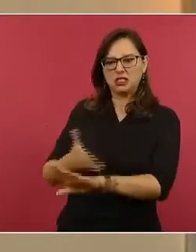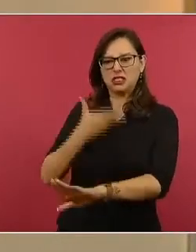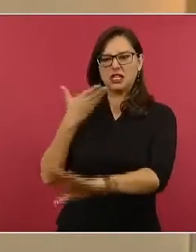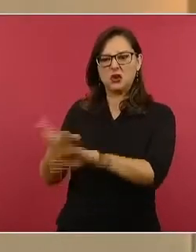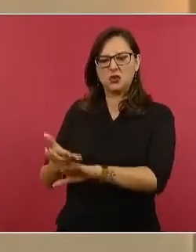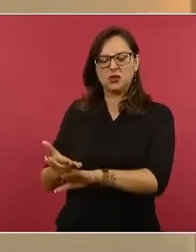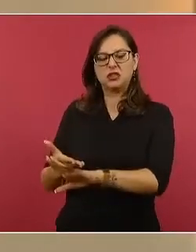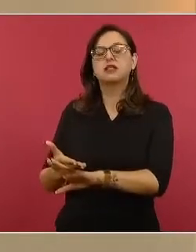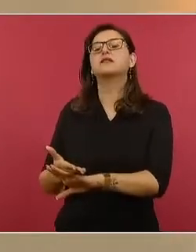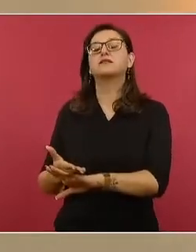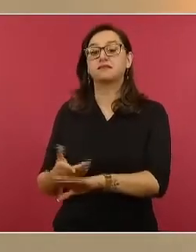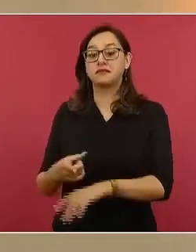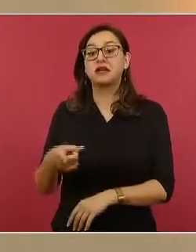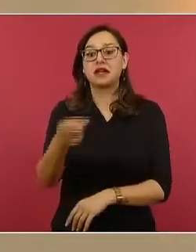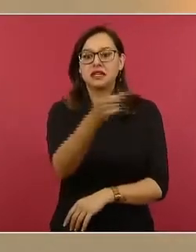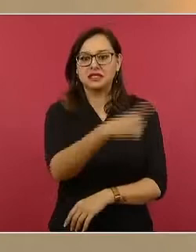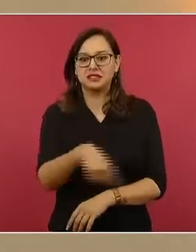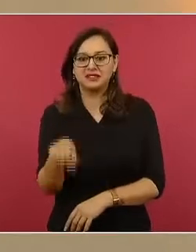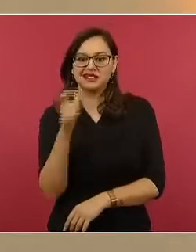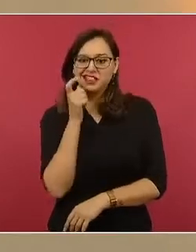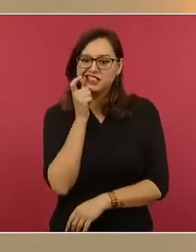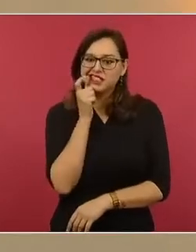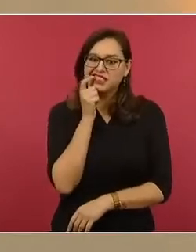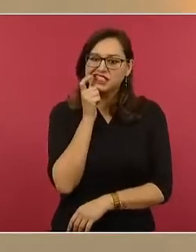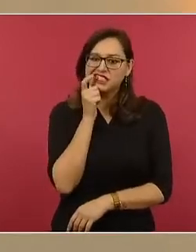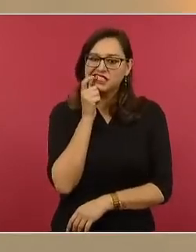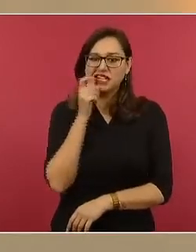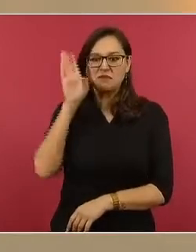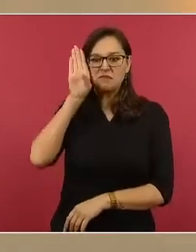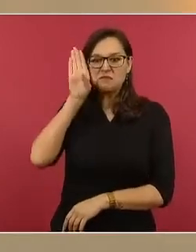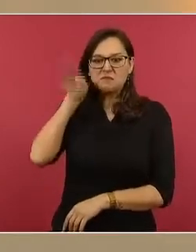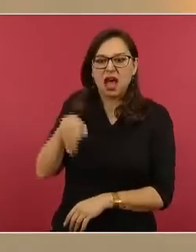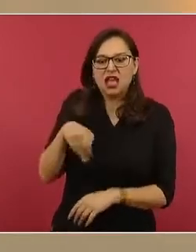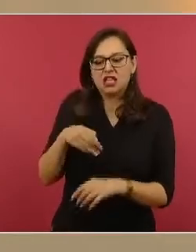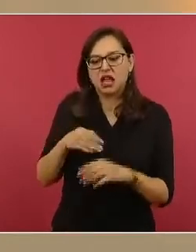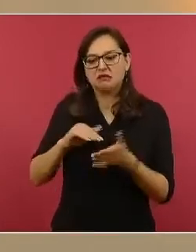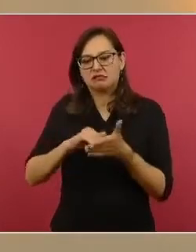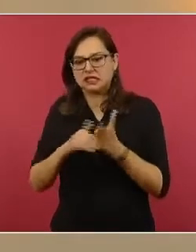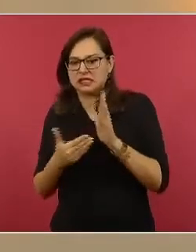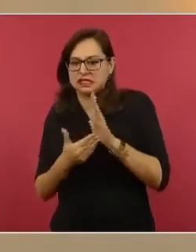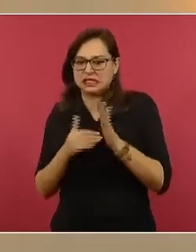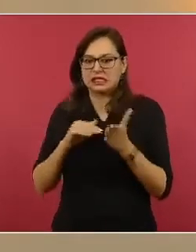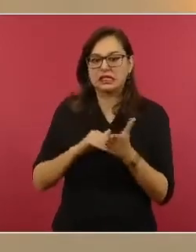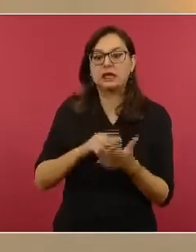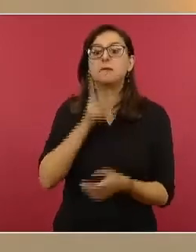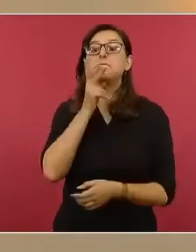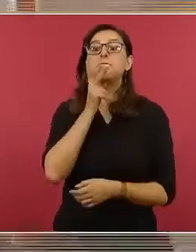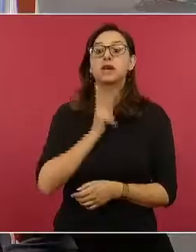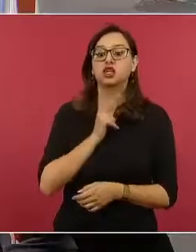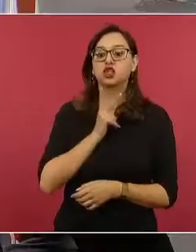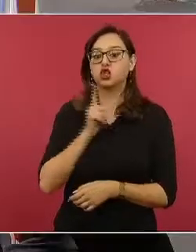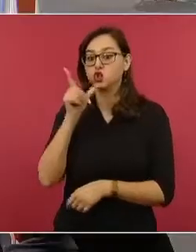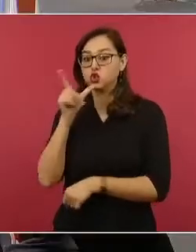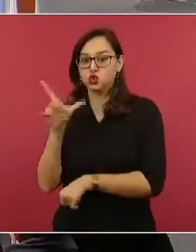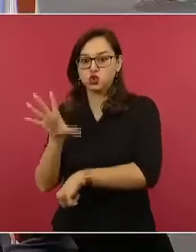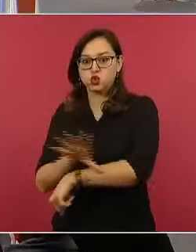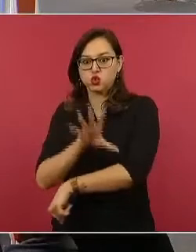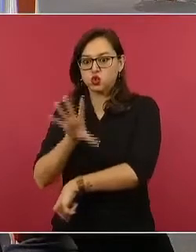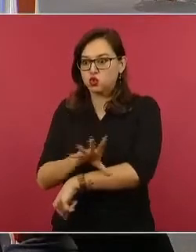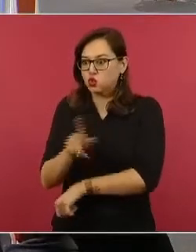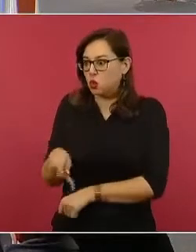intentarán por medios sutiles entregar de nuevo el petróleo y nuestros